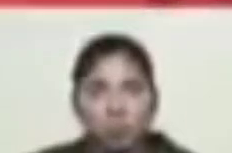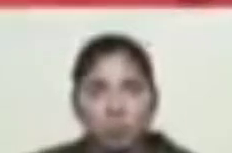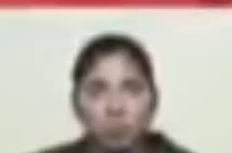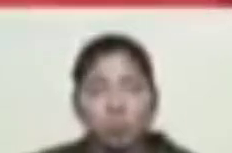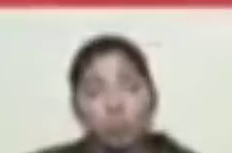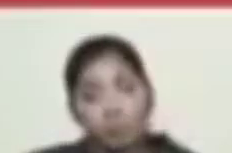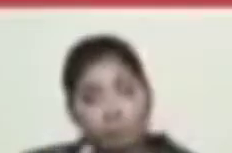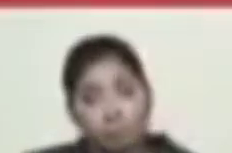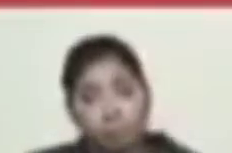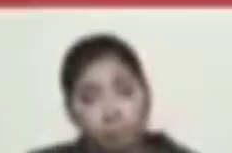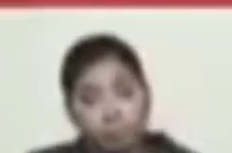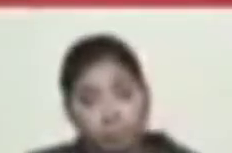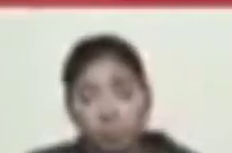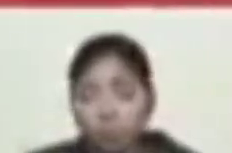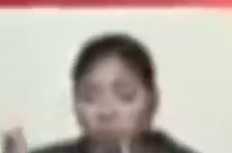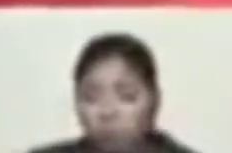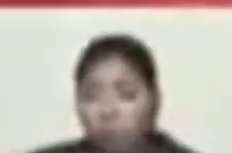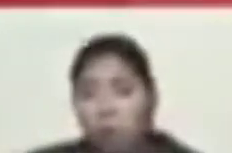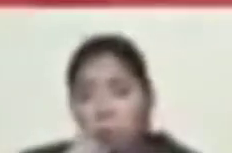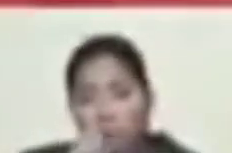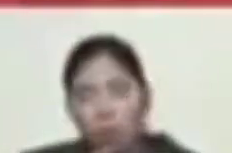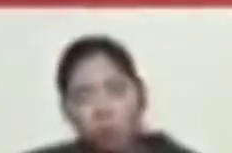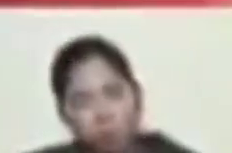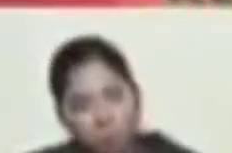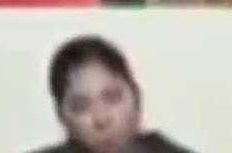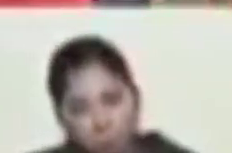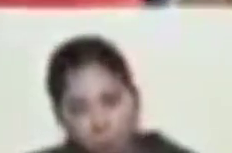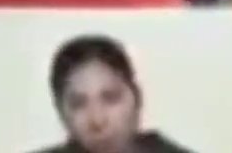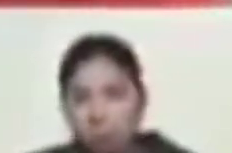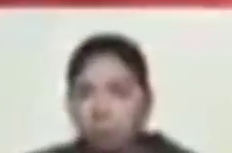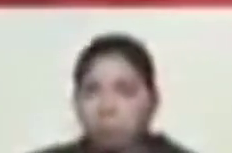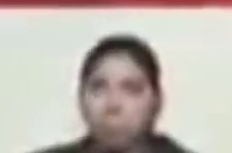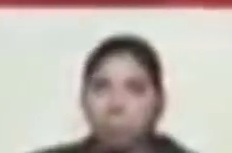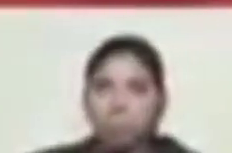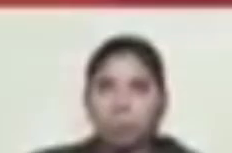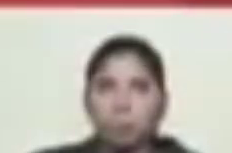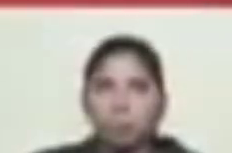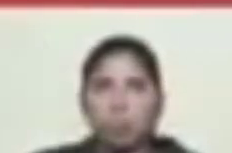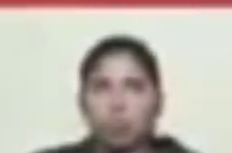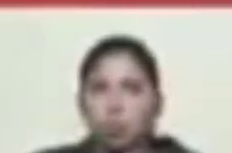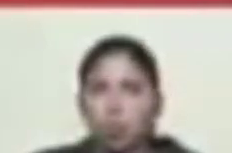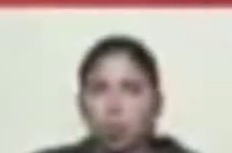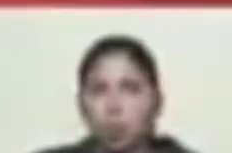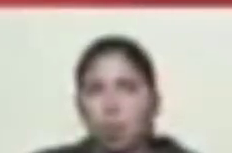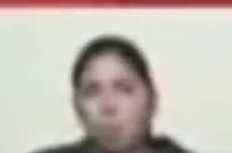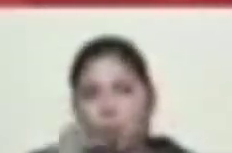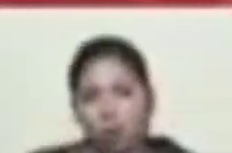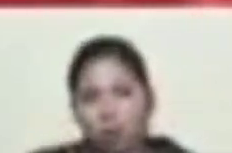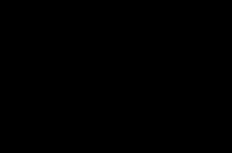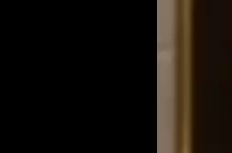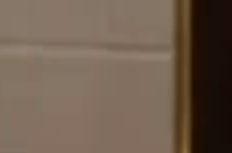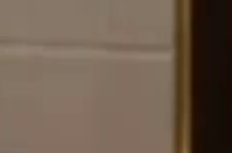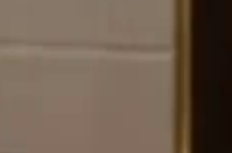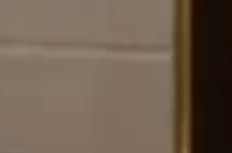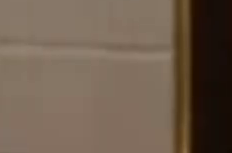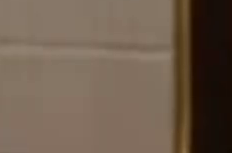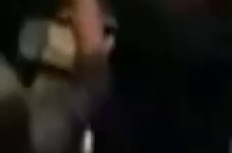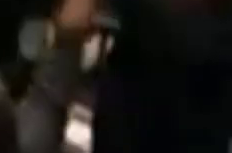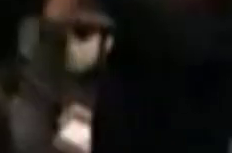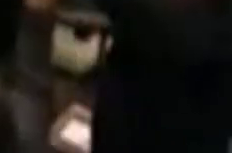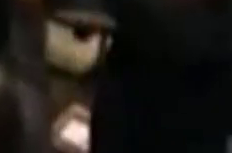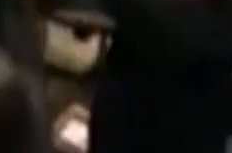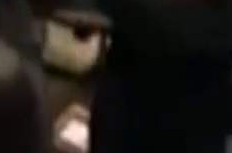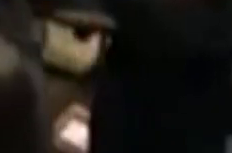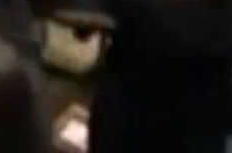Miraflores y dar con la captura del dictador y todos sus funcionarios criminales. Todos serán puestos en prisión ante la justicia penal internacional. El presidente interino, Juan